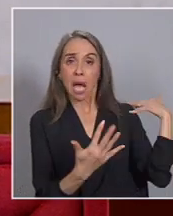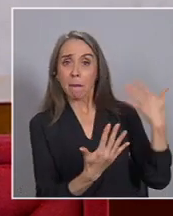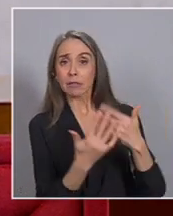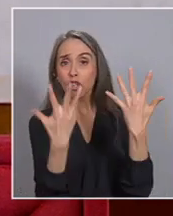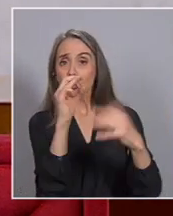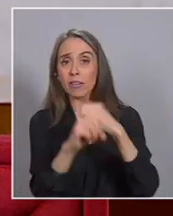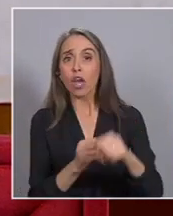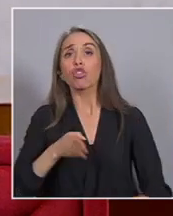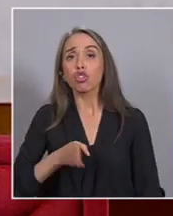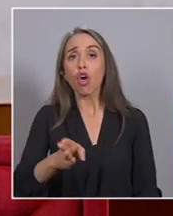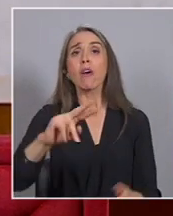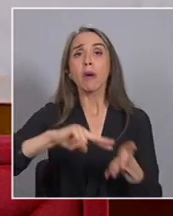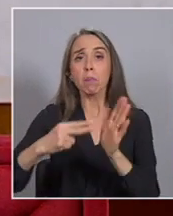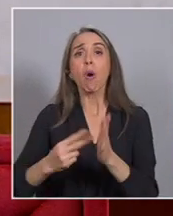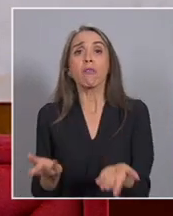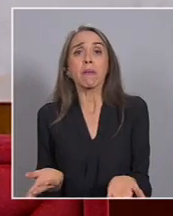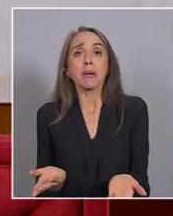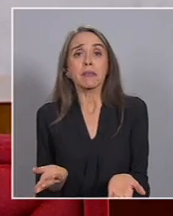después,